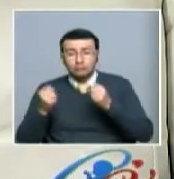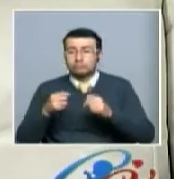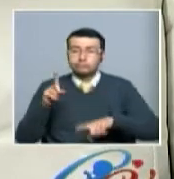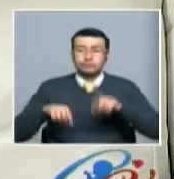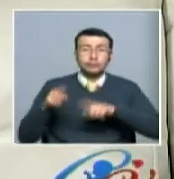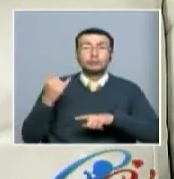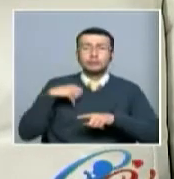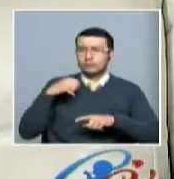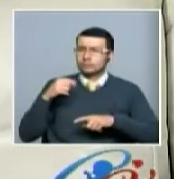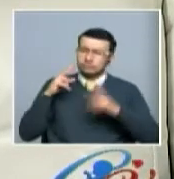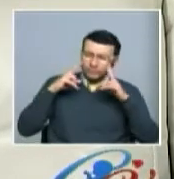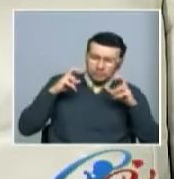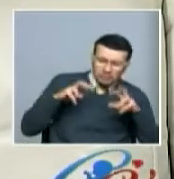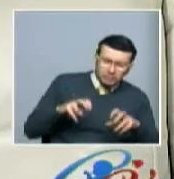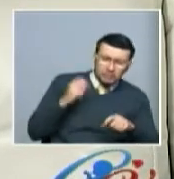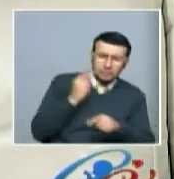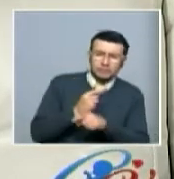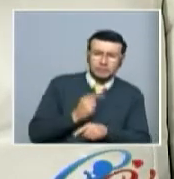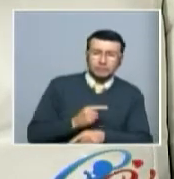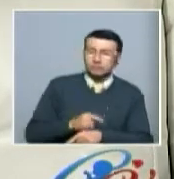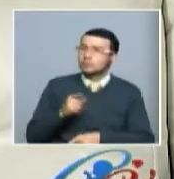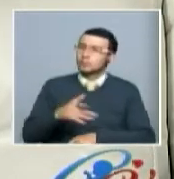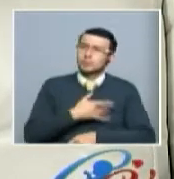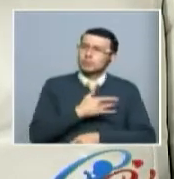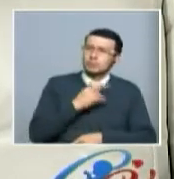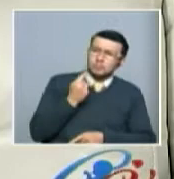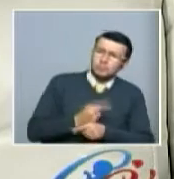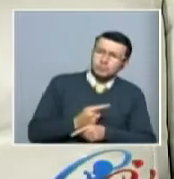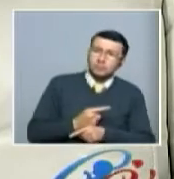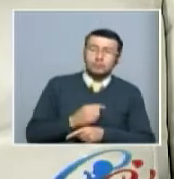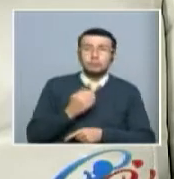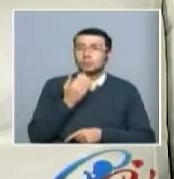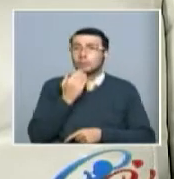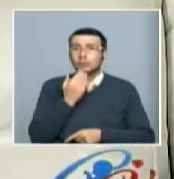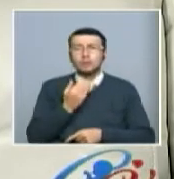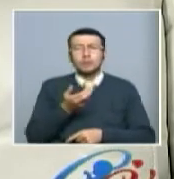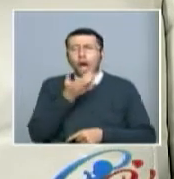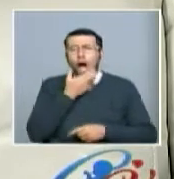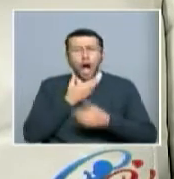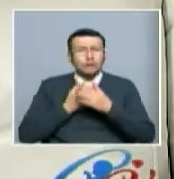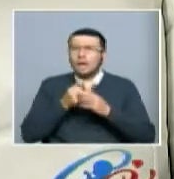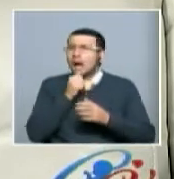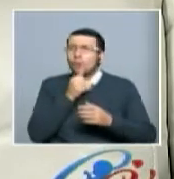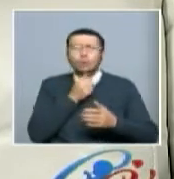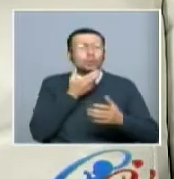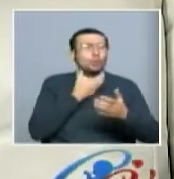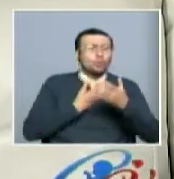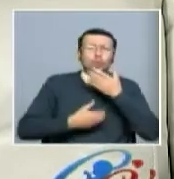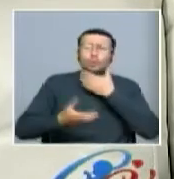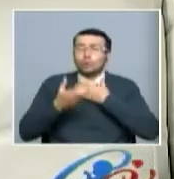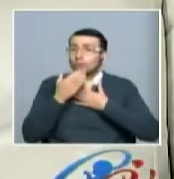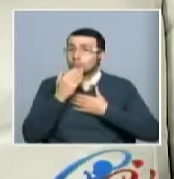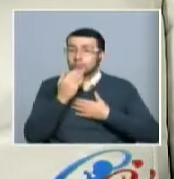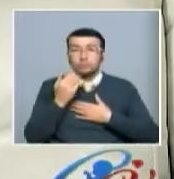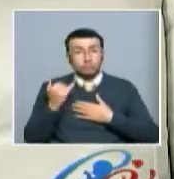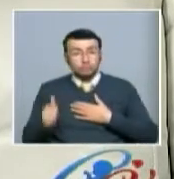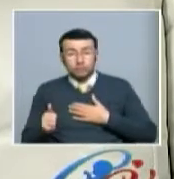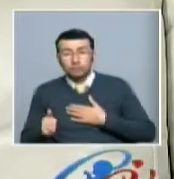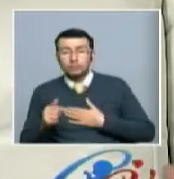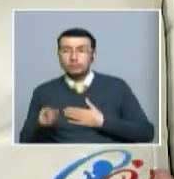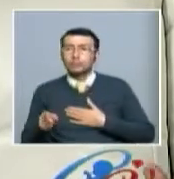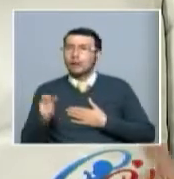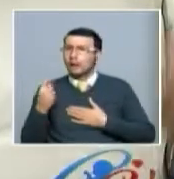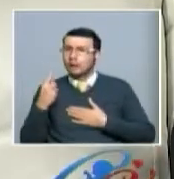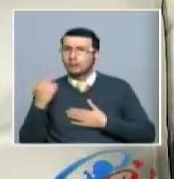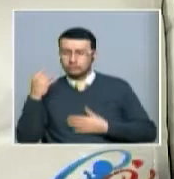se investigan por medio, por ejemplo, de signo, el signo de la SEG. El signo de la SEG es que el paciente en extensión del miembro